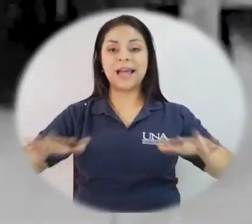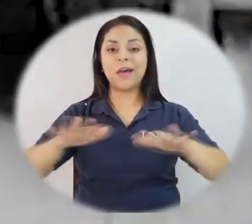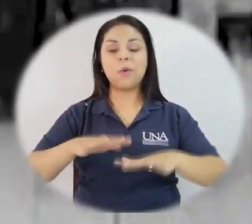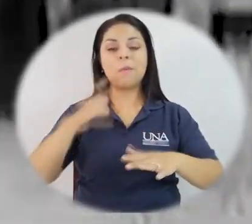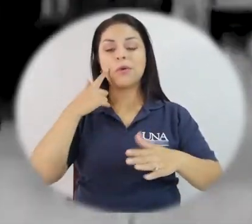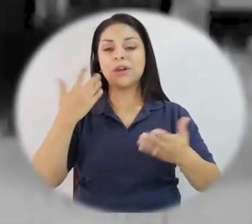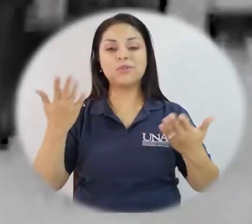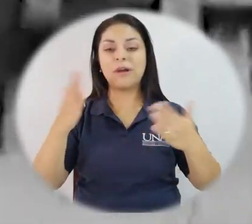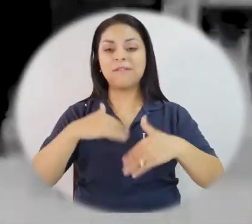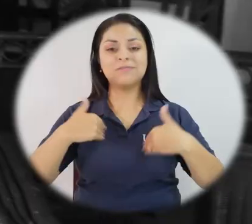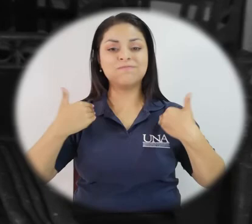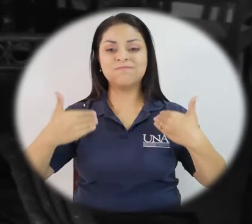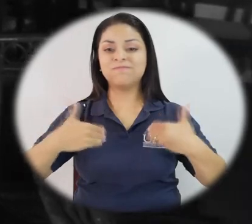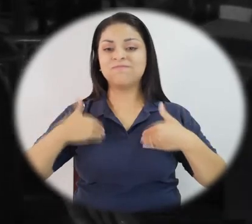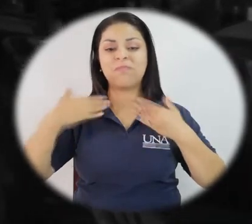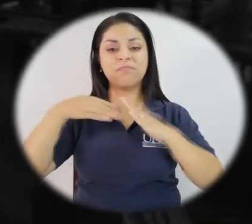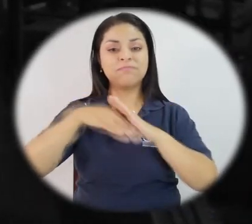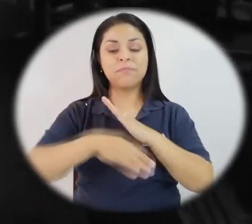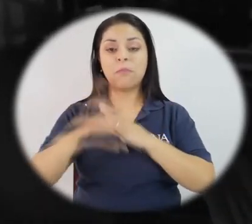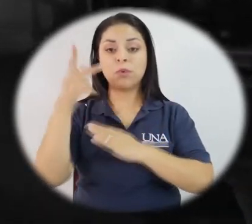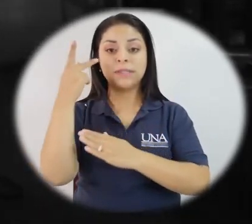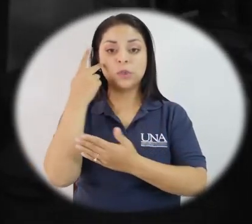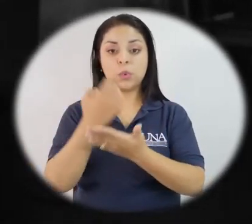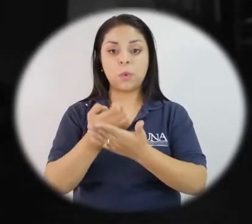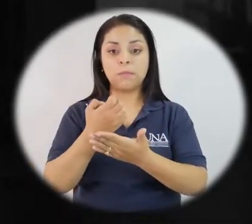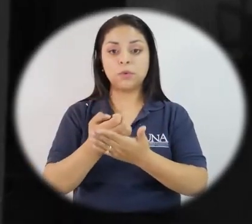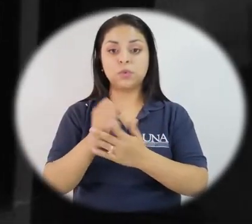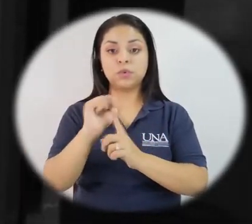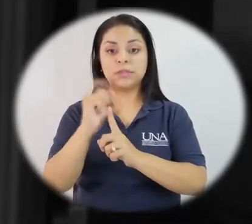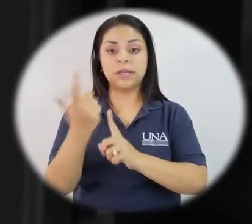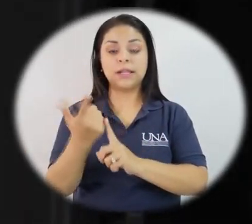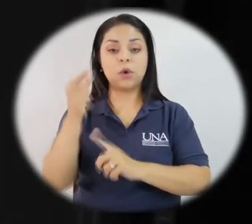políticas económicas y sociales de su gobierno.